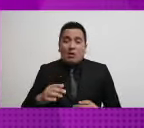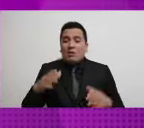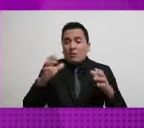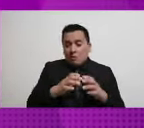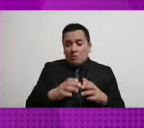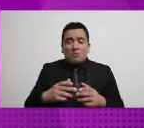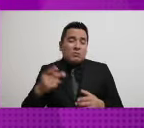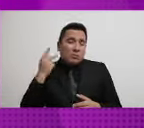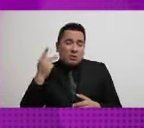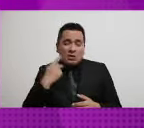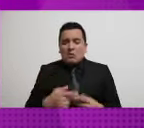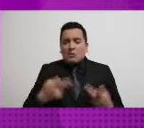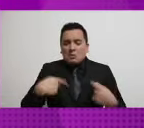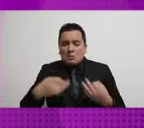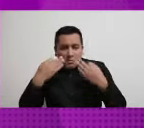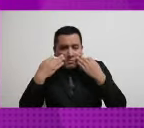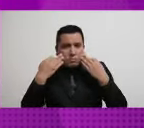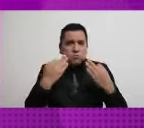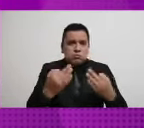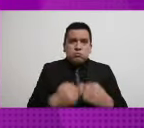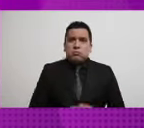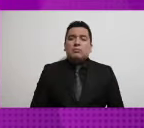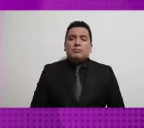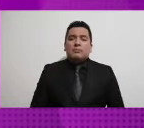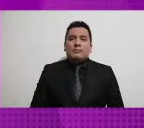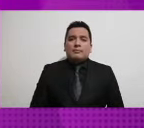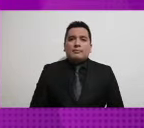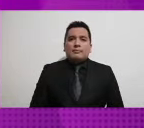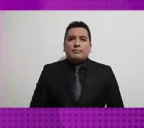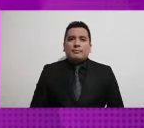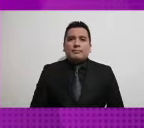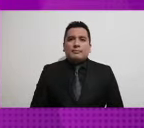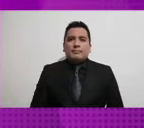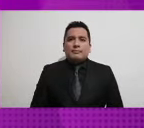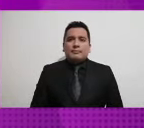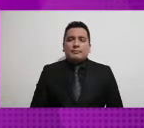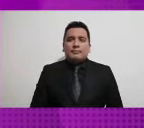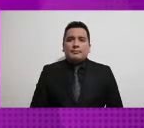políticos, representantes, observadores electorales, que en su momento por allí tendremos